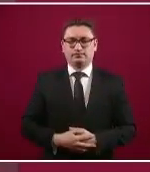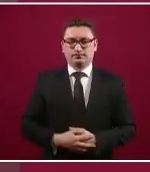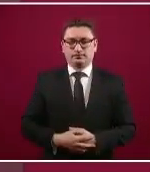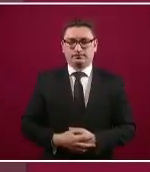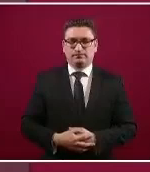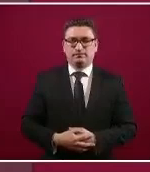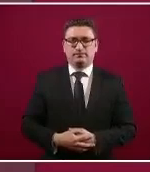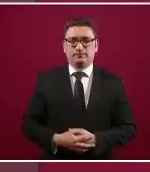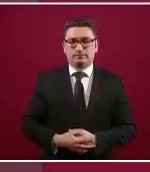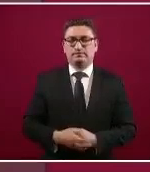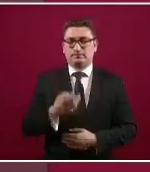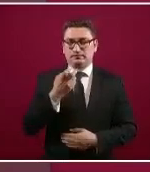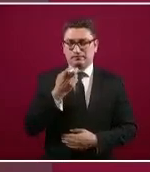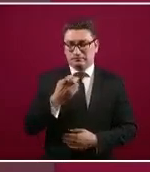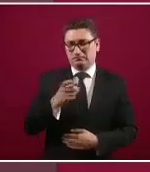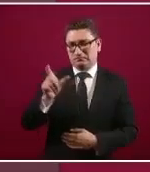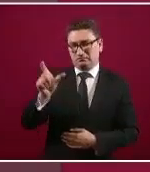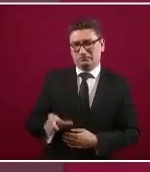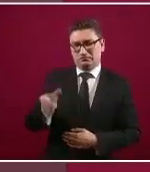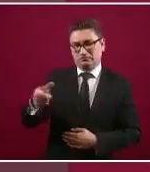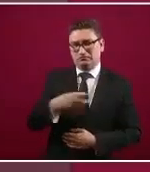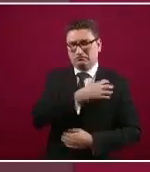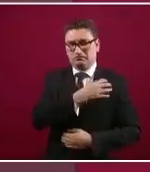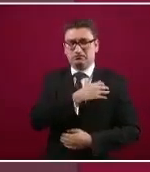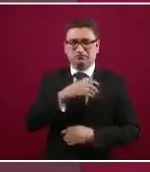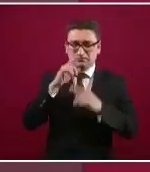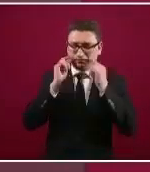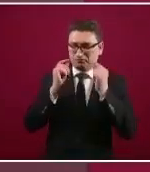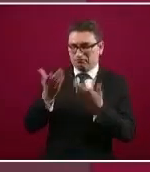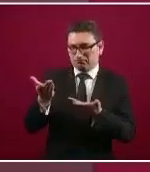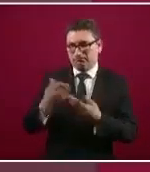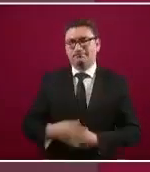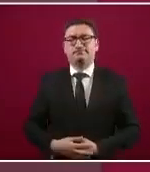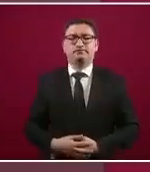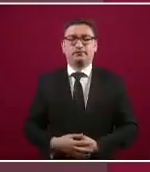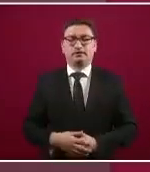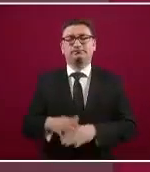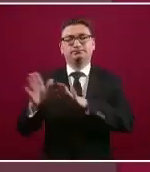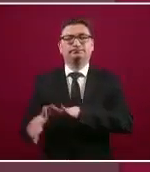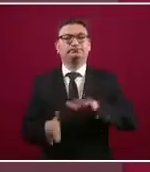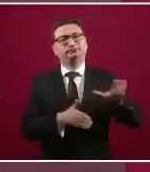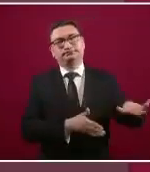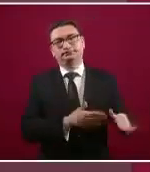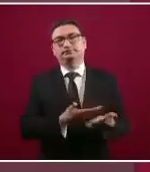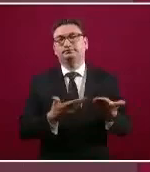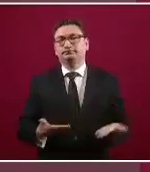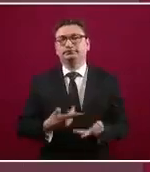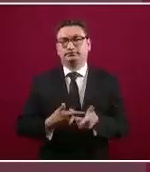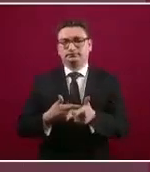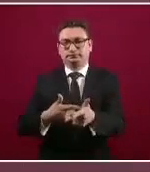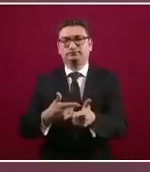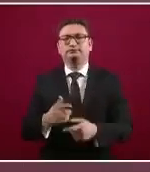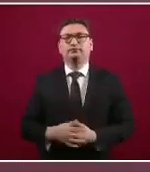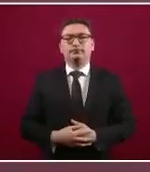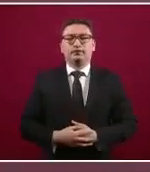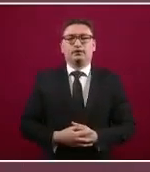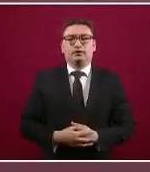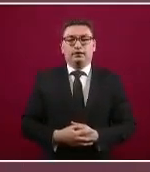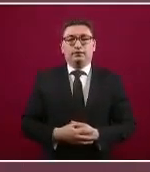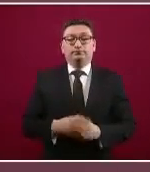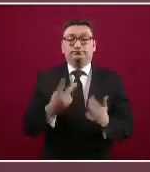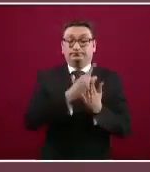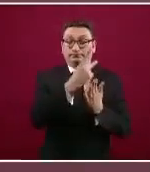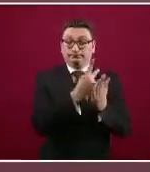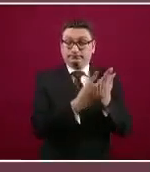acerca del general Zapata. Bueno, vamos a tratar lo del